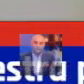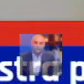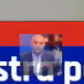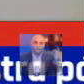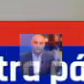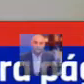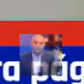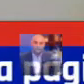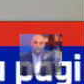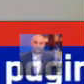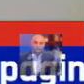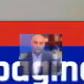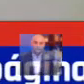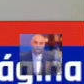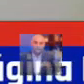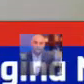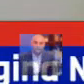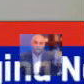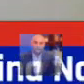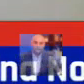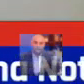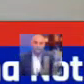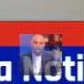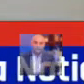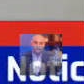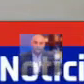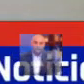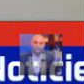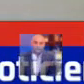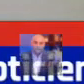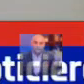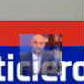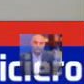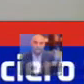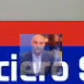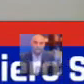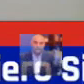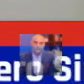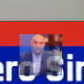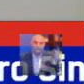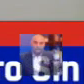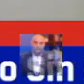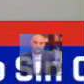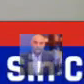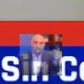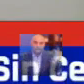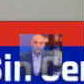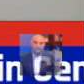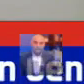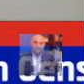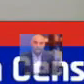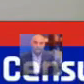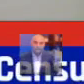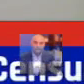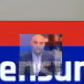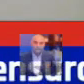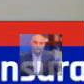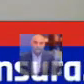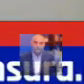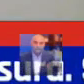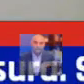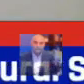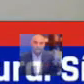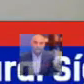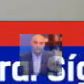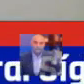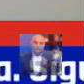público. Vicente, en efecto, López Obrador es muchas cosas, pero no un populista, no un